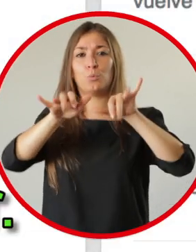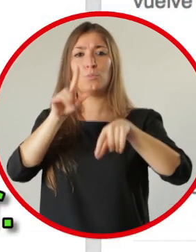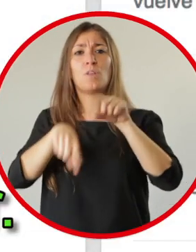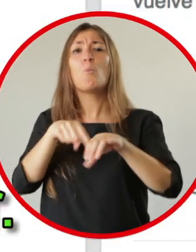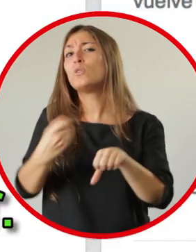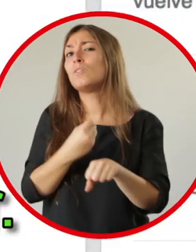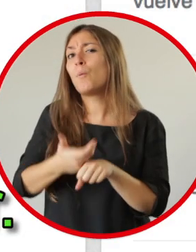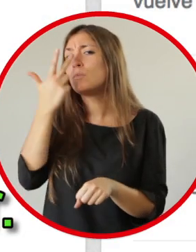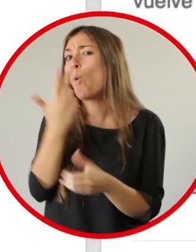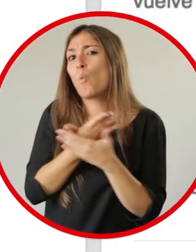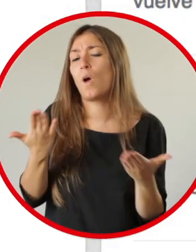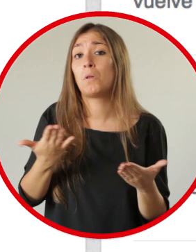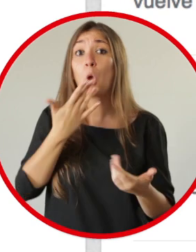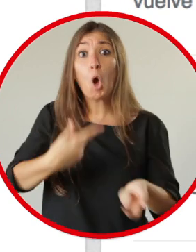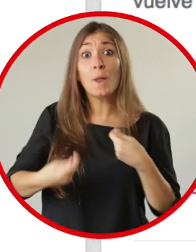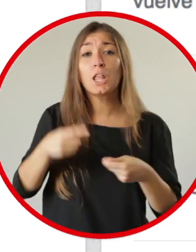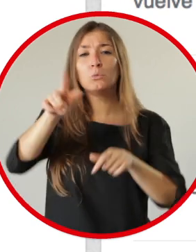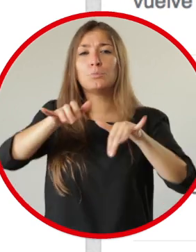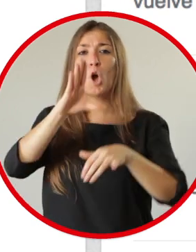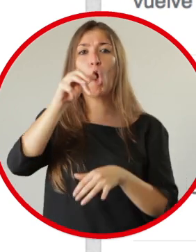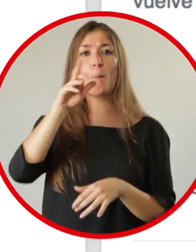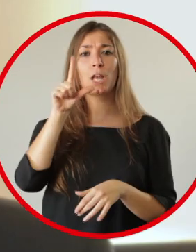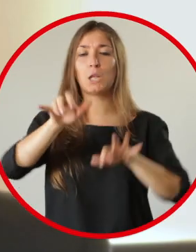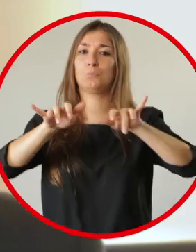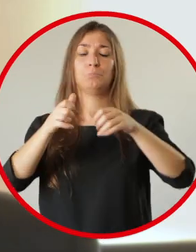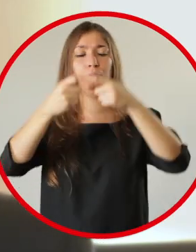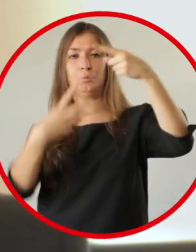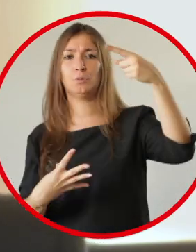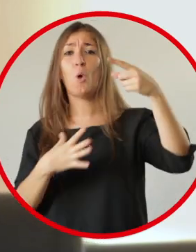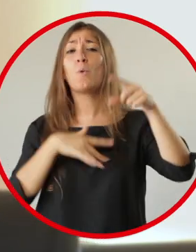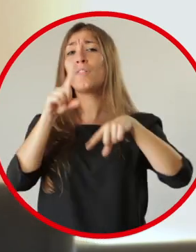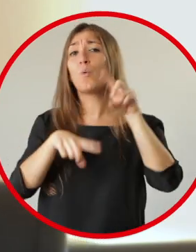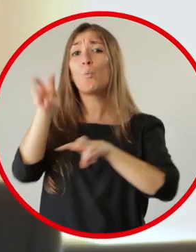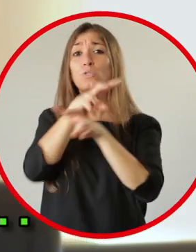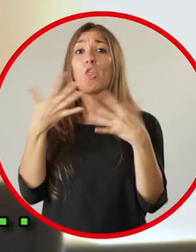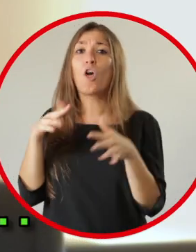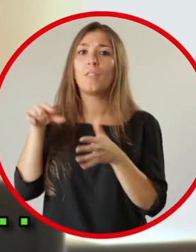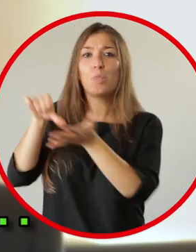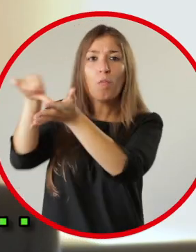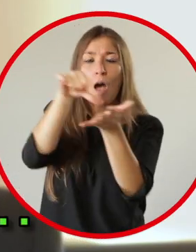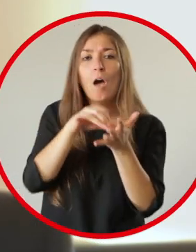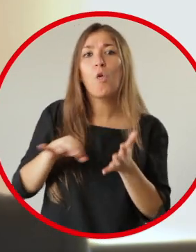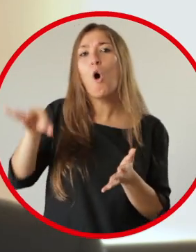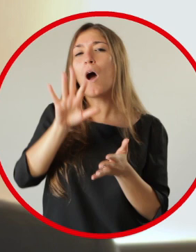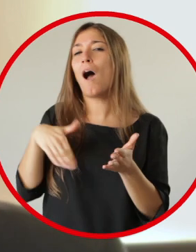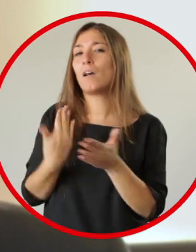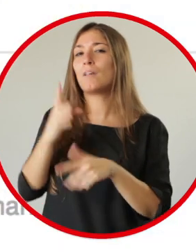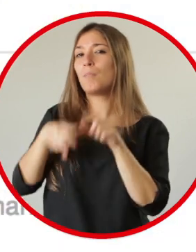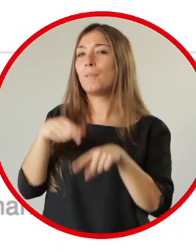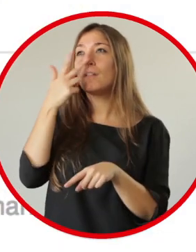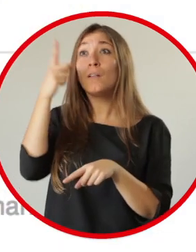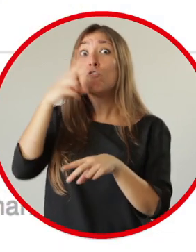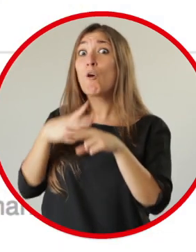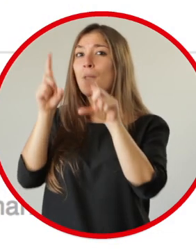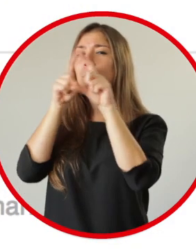relacionada con el puesto que quieres buscar. Si es comercial, pon la palabra comercial. Puedes hacer búsqueda por localización, para una determinada ciudad o incluso por